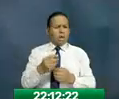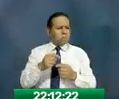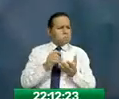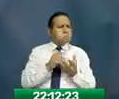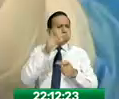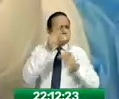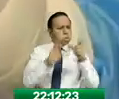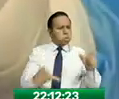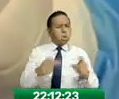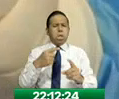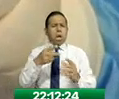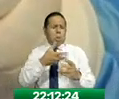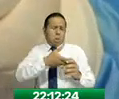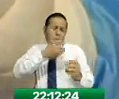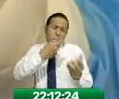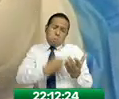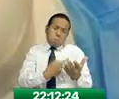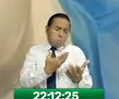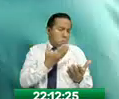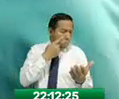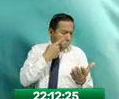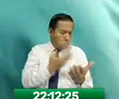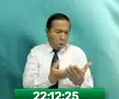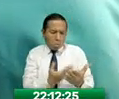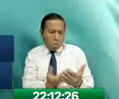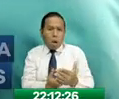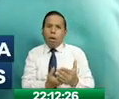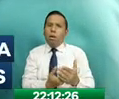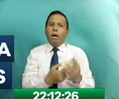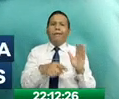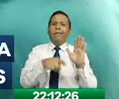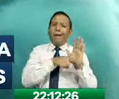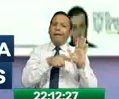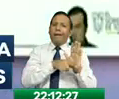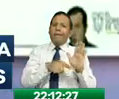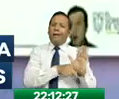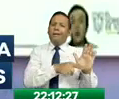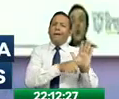descartados de coronavirus que casos confirmados, asegura el viceministro de Salud.